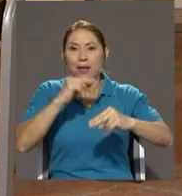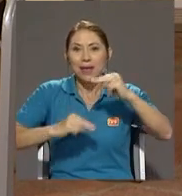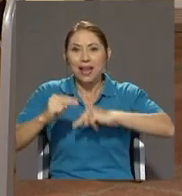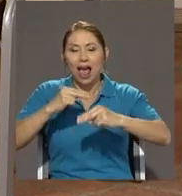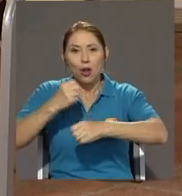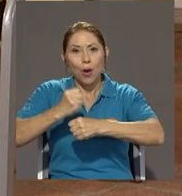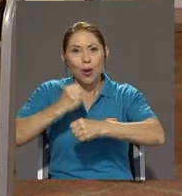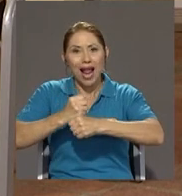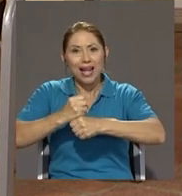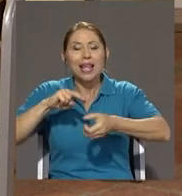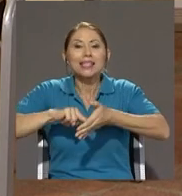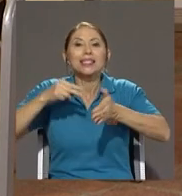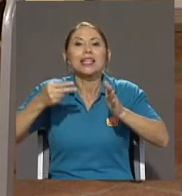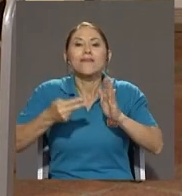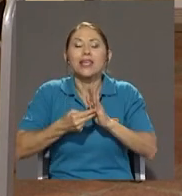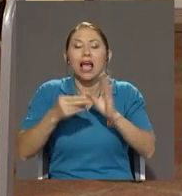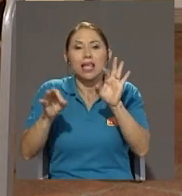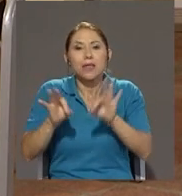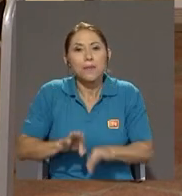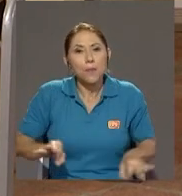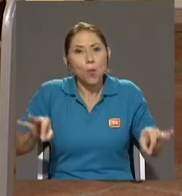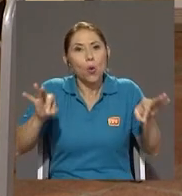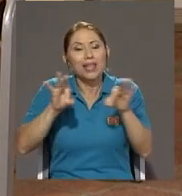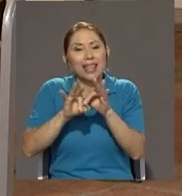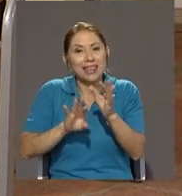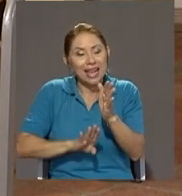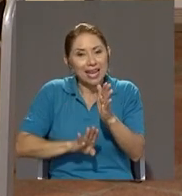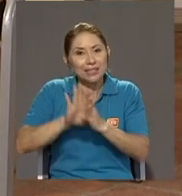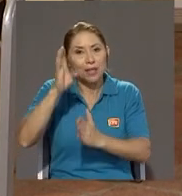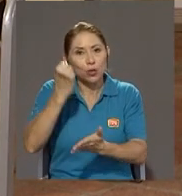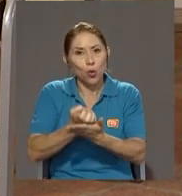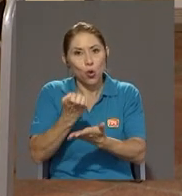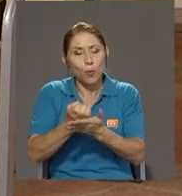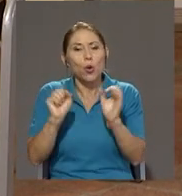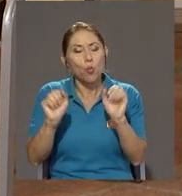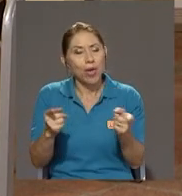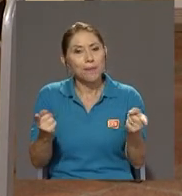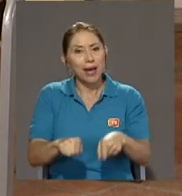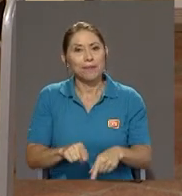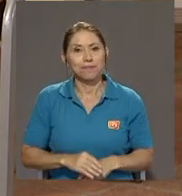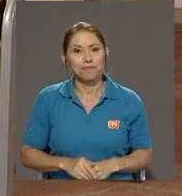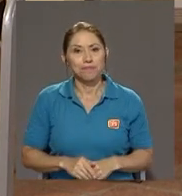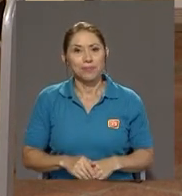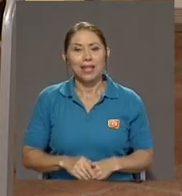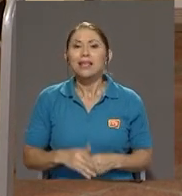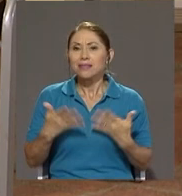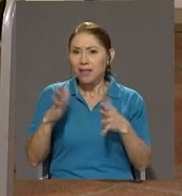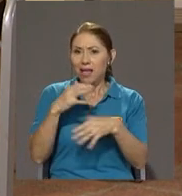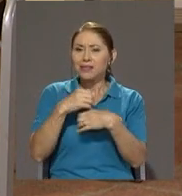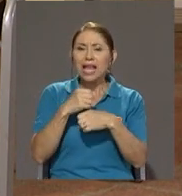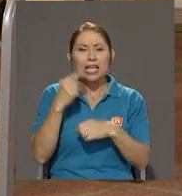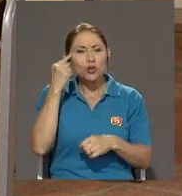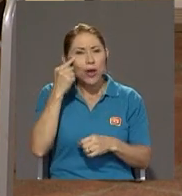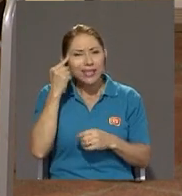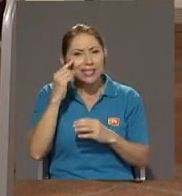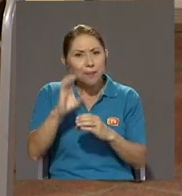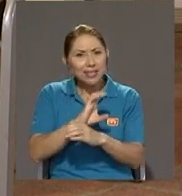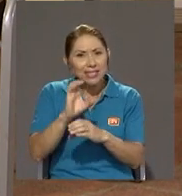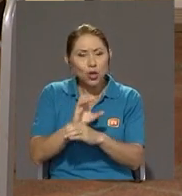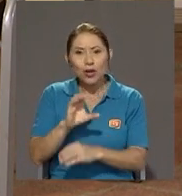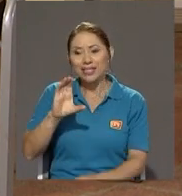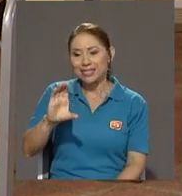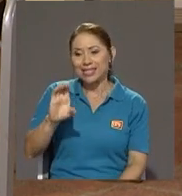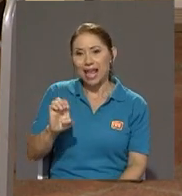se podría generar un importante crecimiento económico. Las estimaciones que se han realizado por CEPAL y